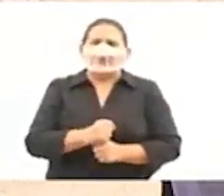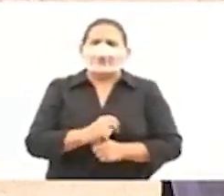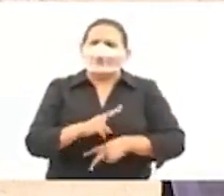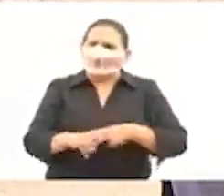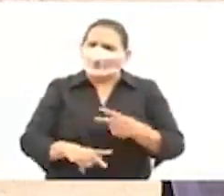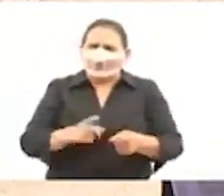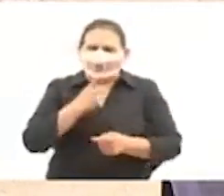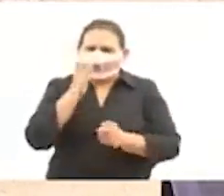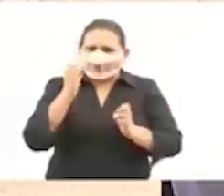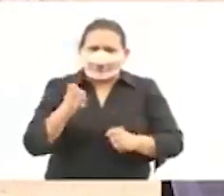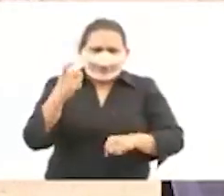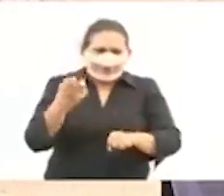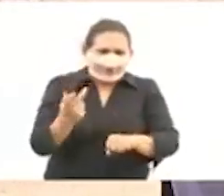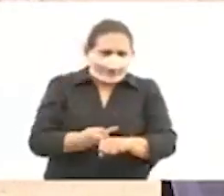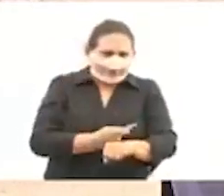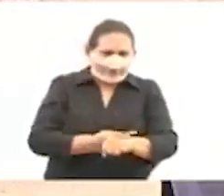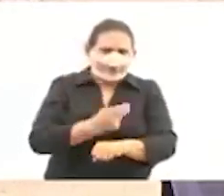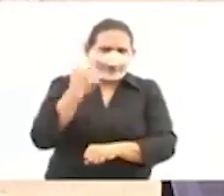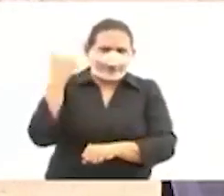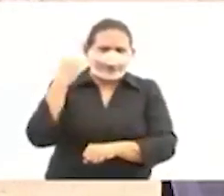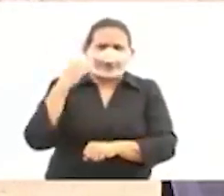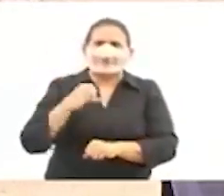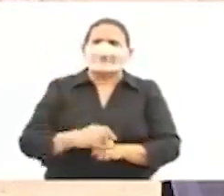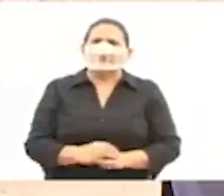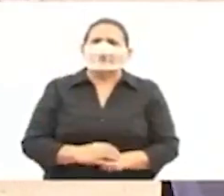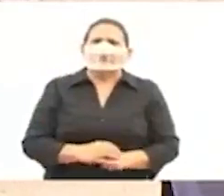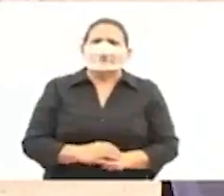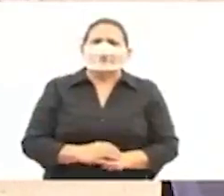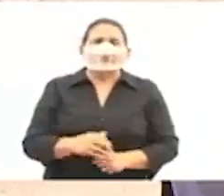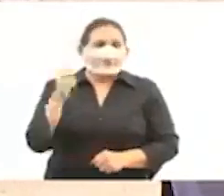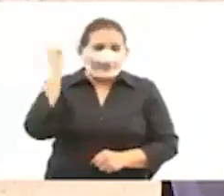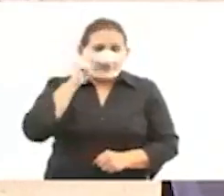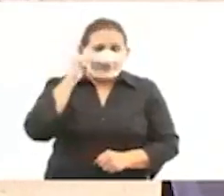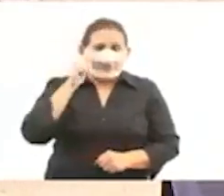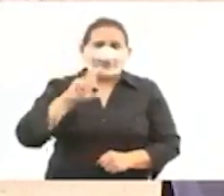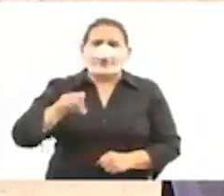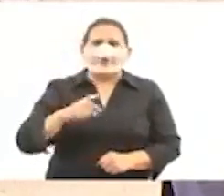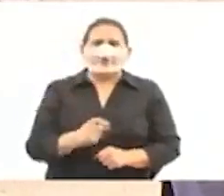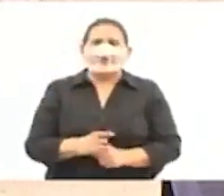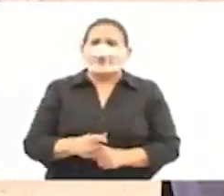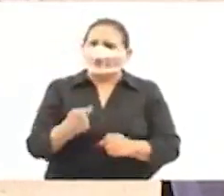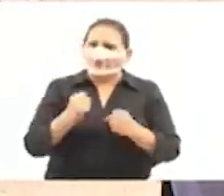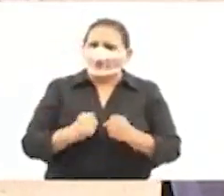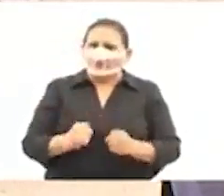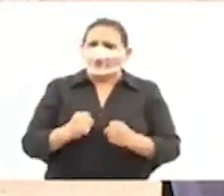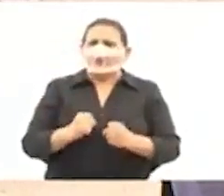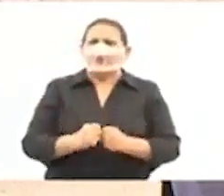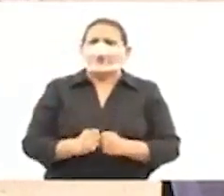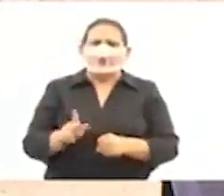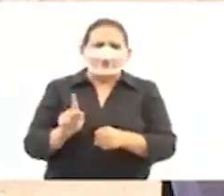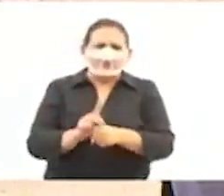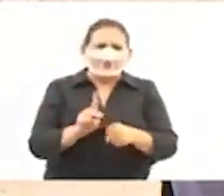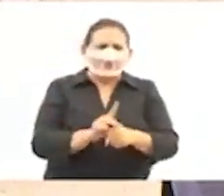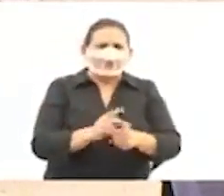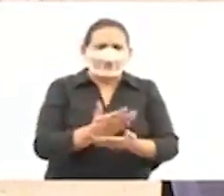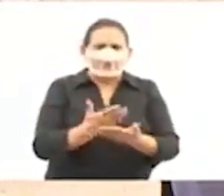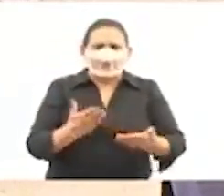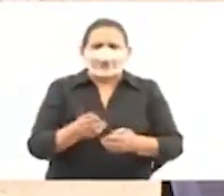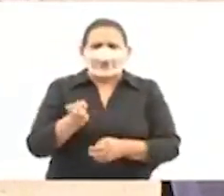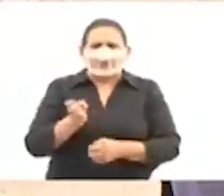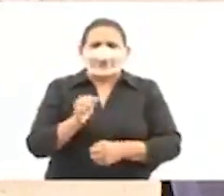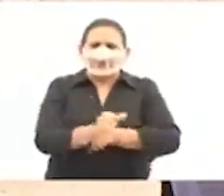está pasando en yucatán pues por ejemplo yucatán siempre ha destacado por su seguridad quiero comentarles que ahorita en el año